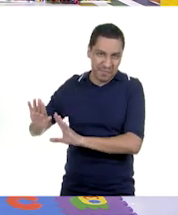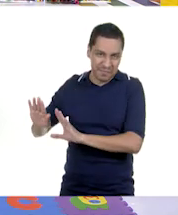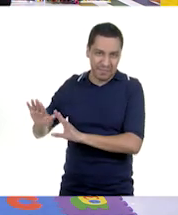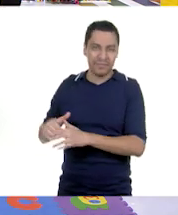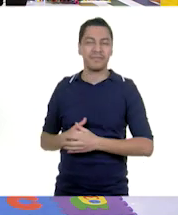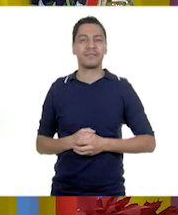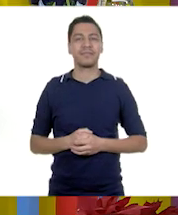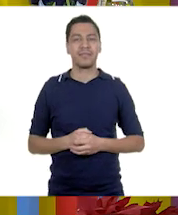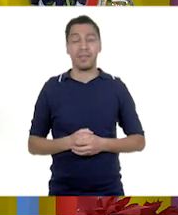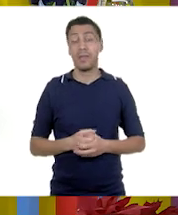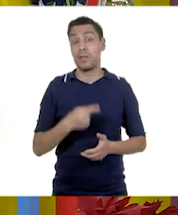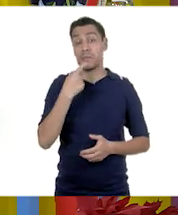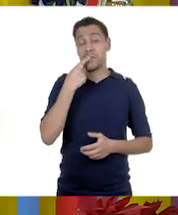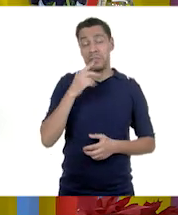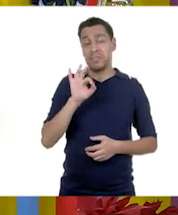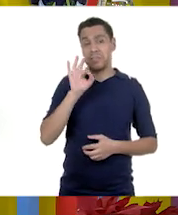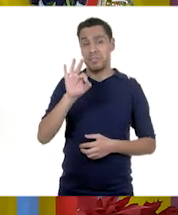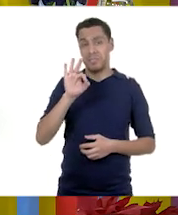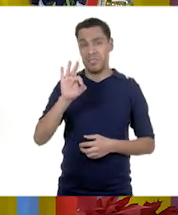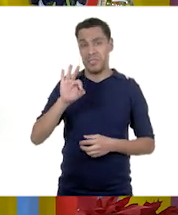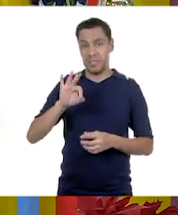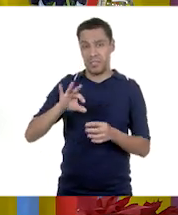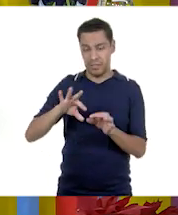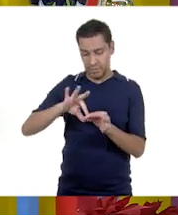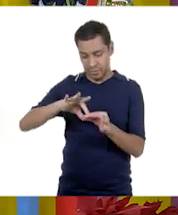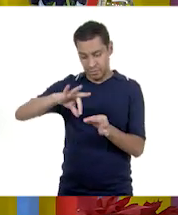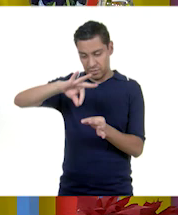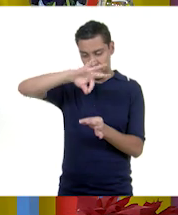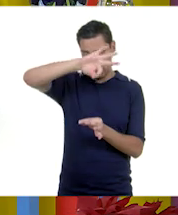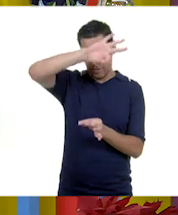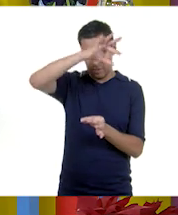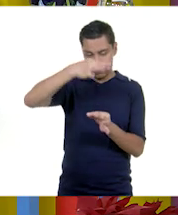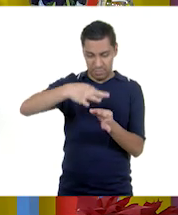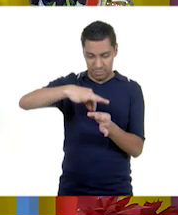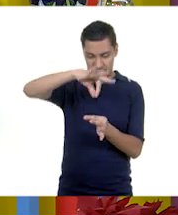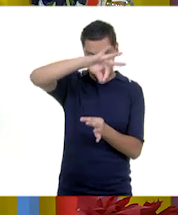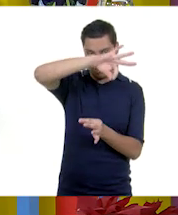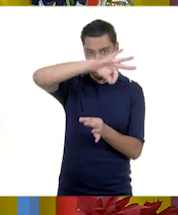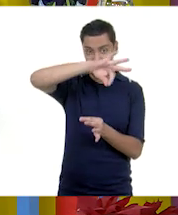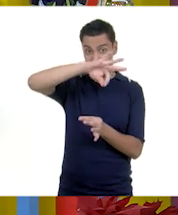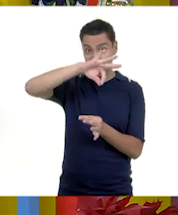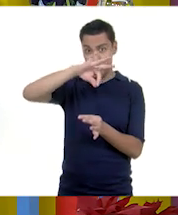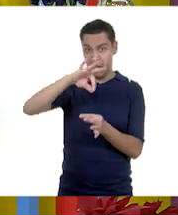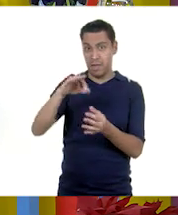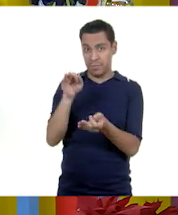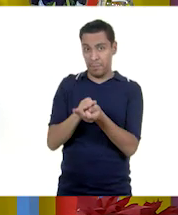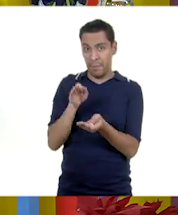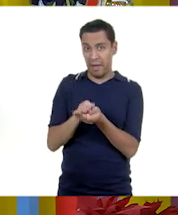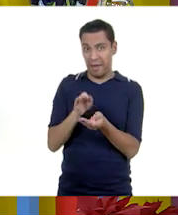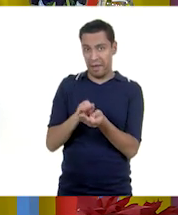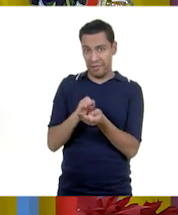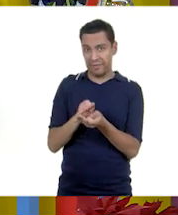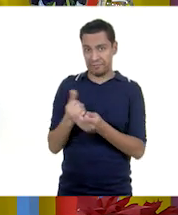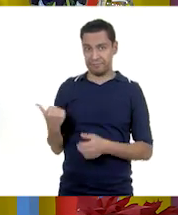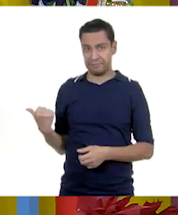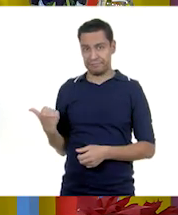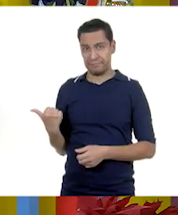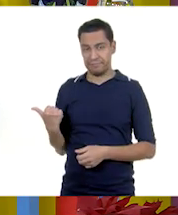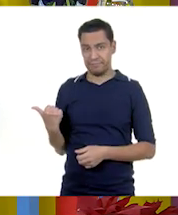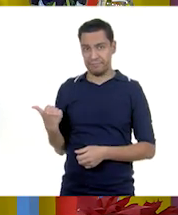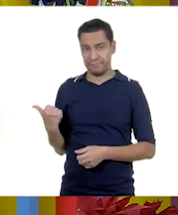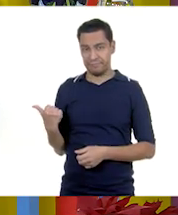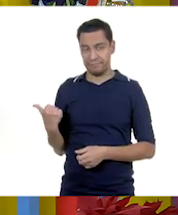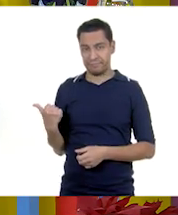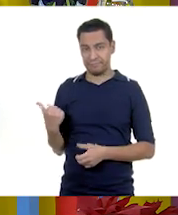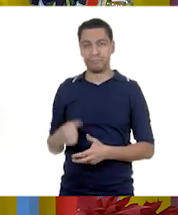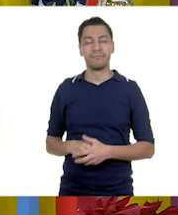seguramente. Qué rico. Incluso, por ejemplo, las hojas del elote se utilizan para otra elaboración, como los tamales, exacto, que también son muy ricos